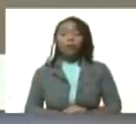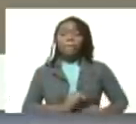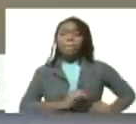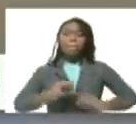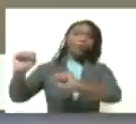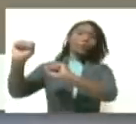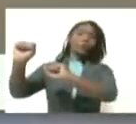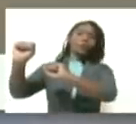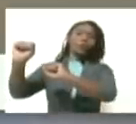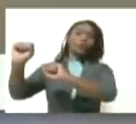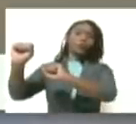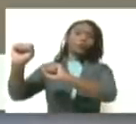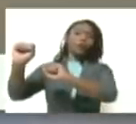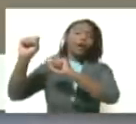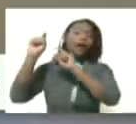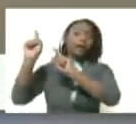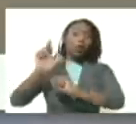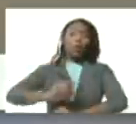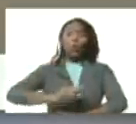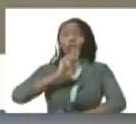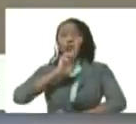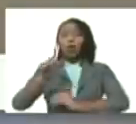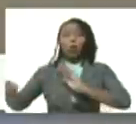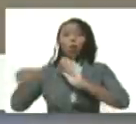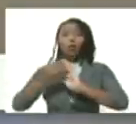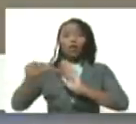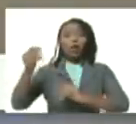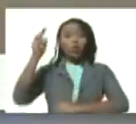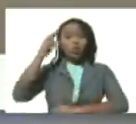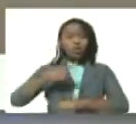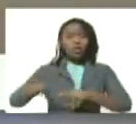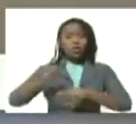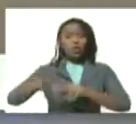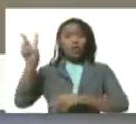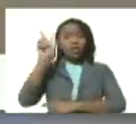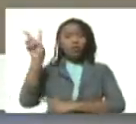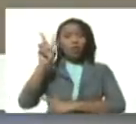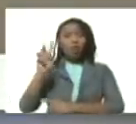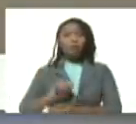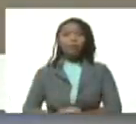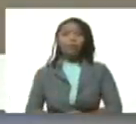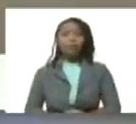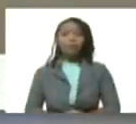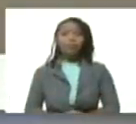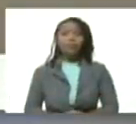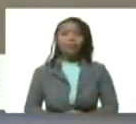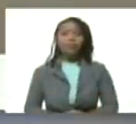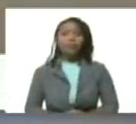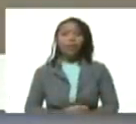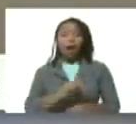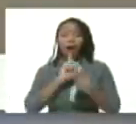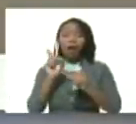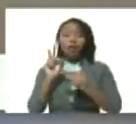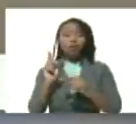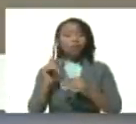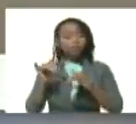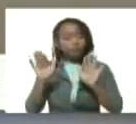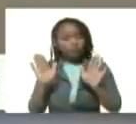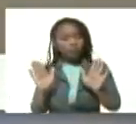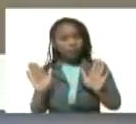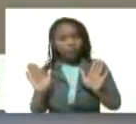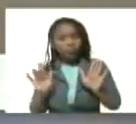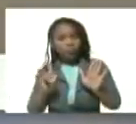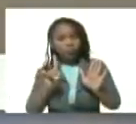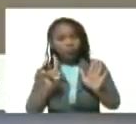repudiando este abominable crimen contra unos niños venezolanos. Uno de ellos, por cierto,